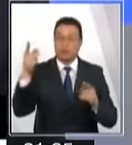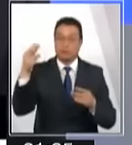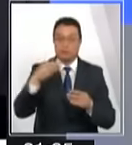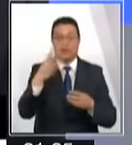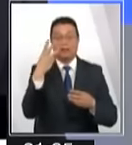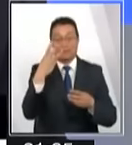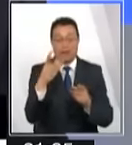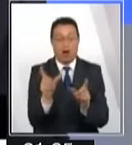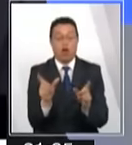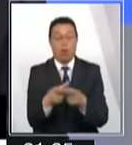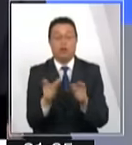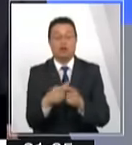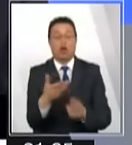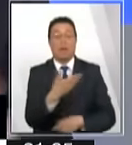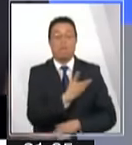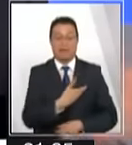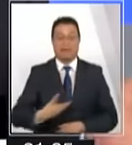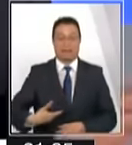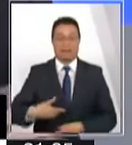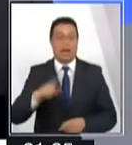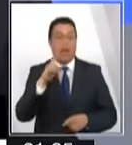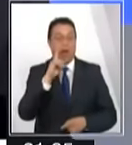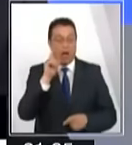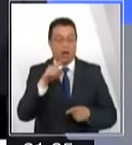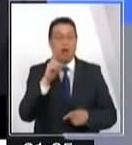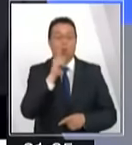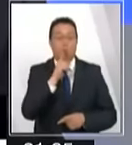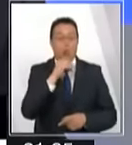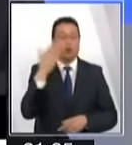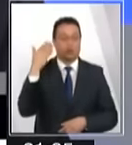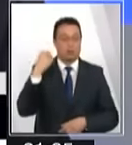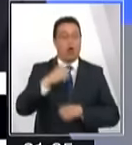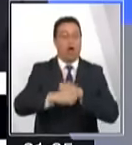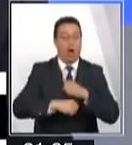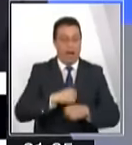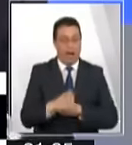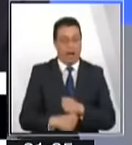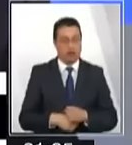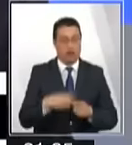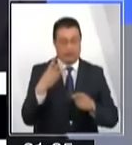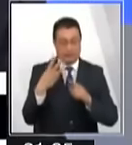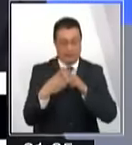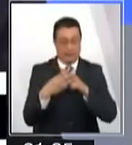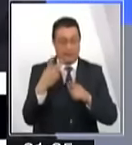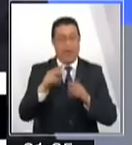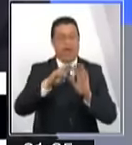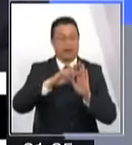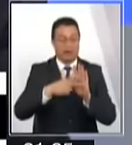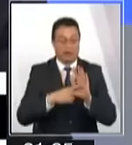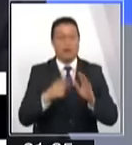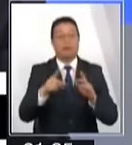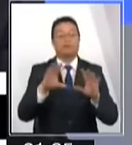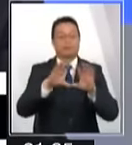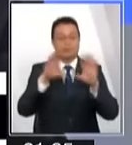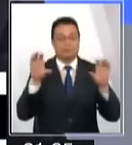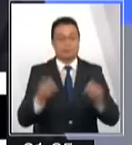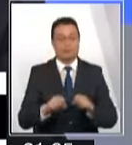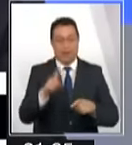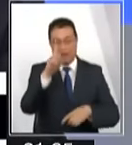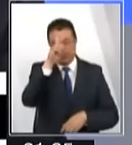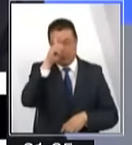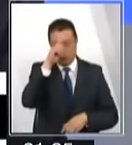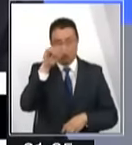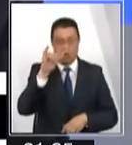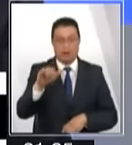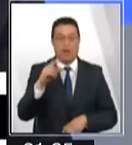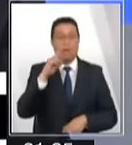comisiones presidenciales que han habido en los últimos años y que se han referido a la reforma del sistema de salud específicamente a la reforma del sistema